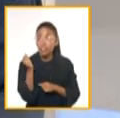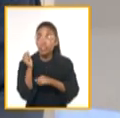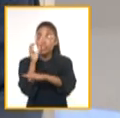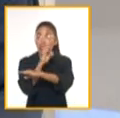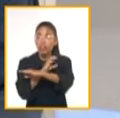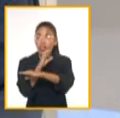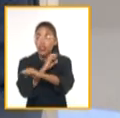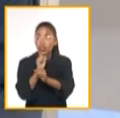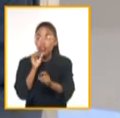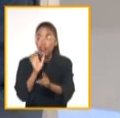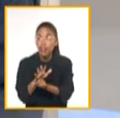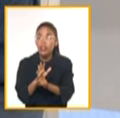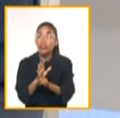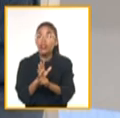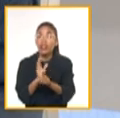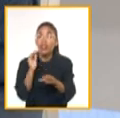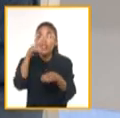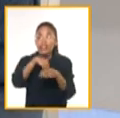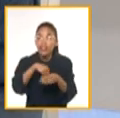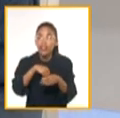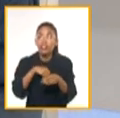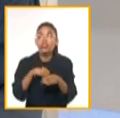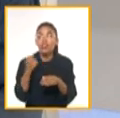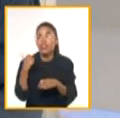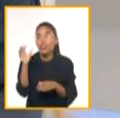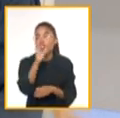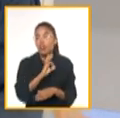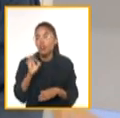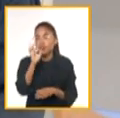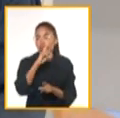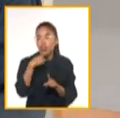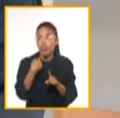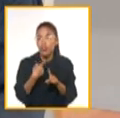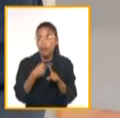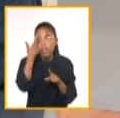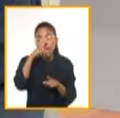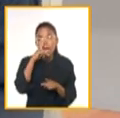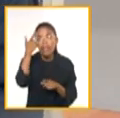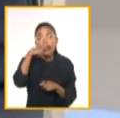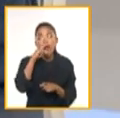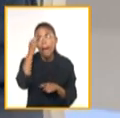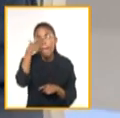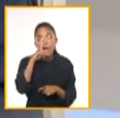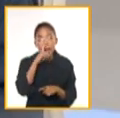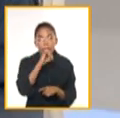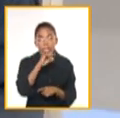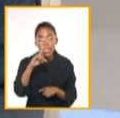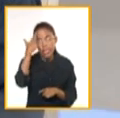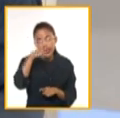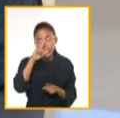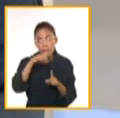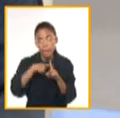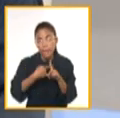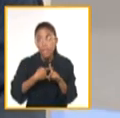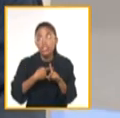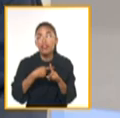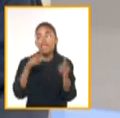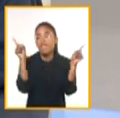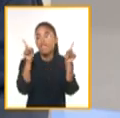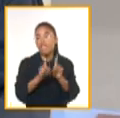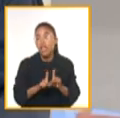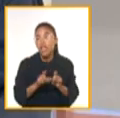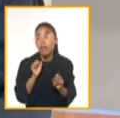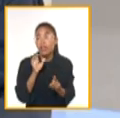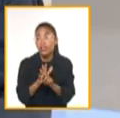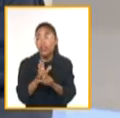la Navanilla, la unidad de generación distribuida y la unidad de Varadero, para con ese sistema robusto poder llegar al occidente del país y